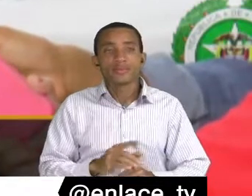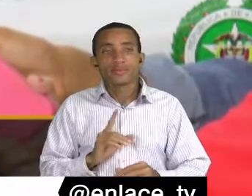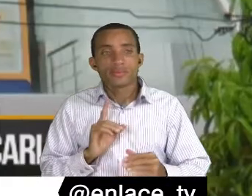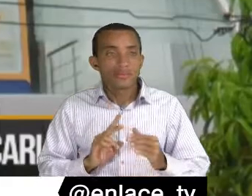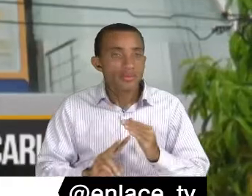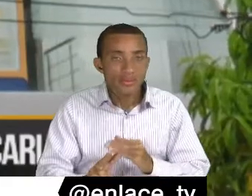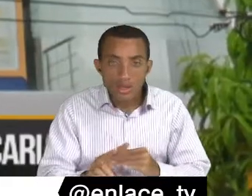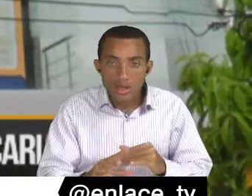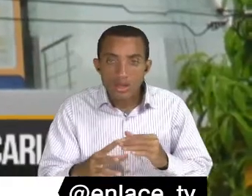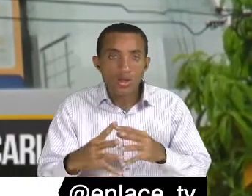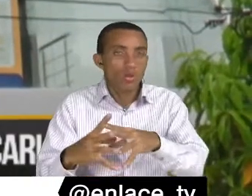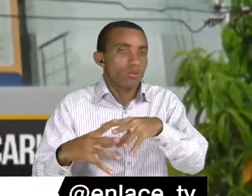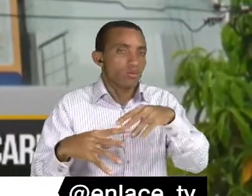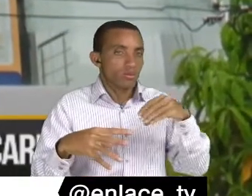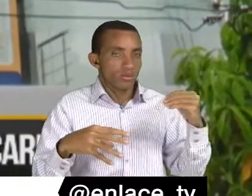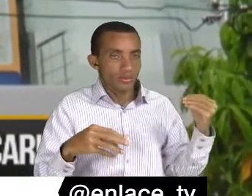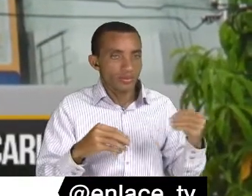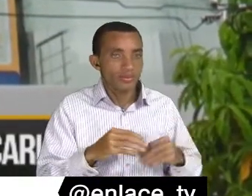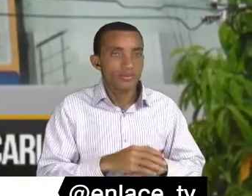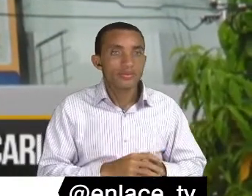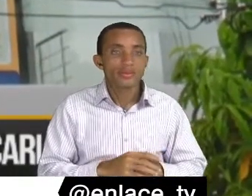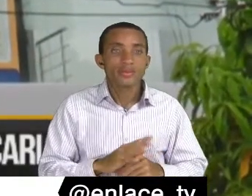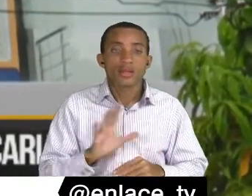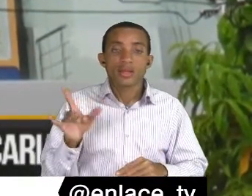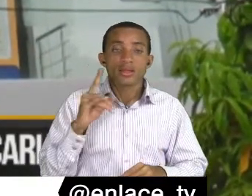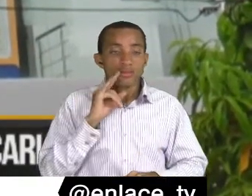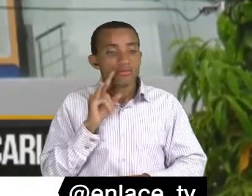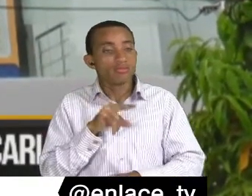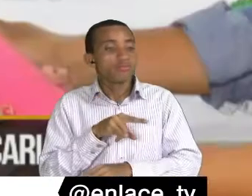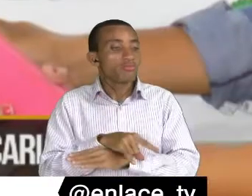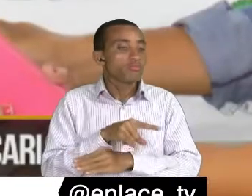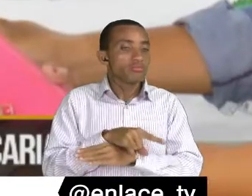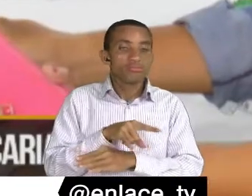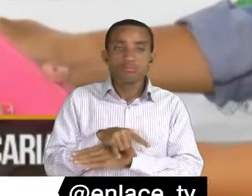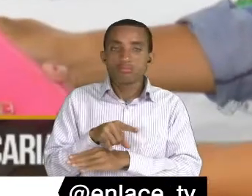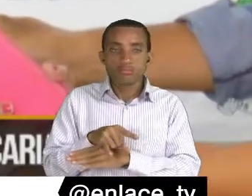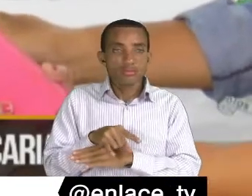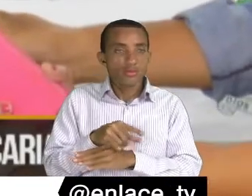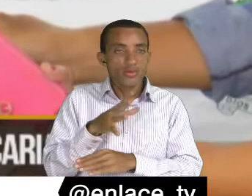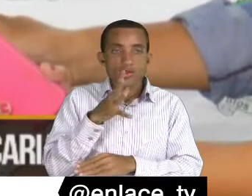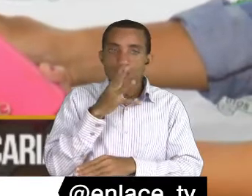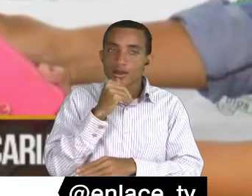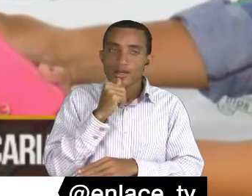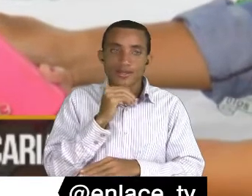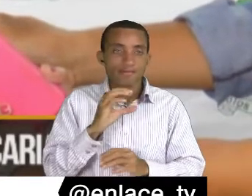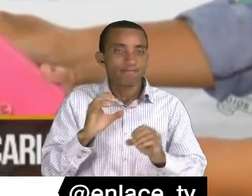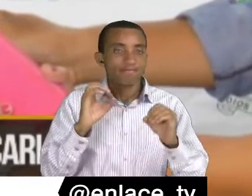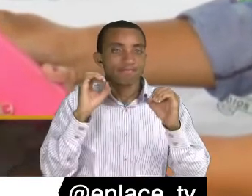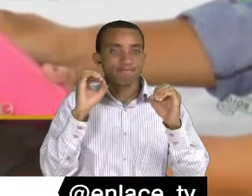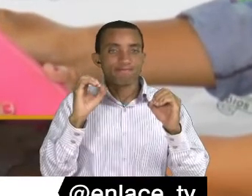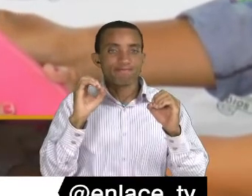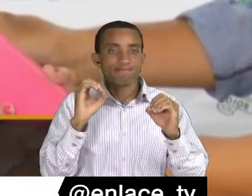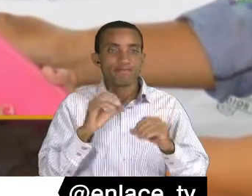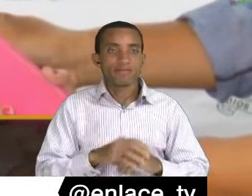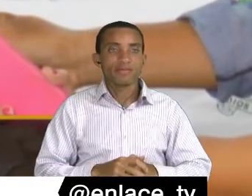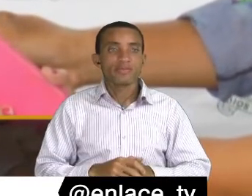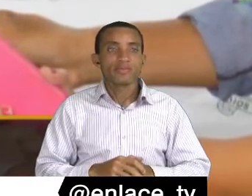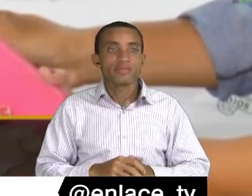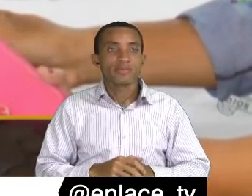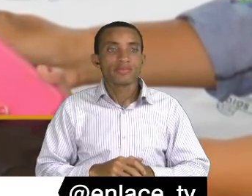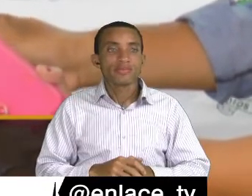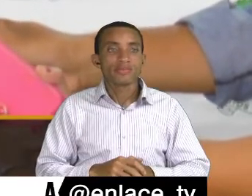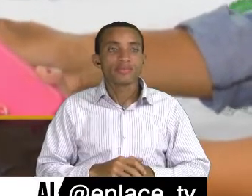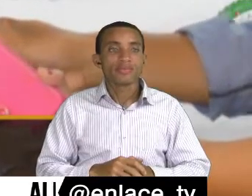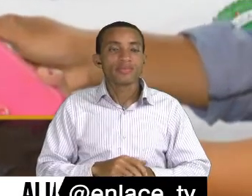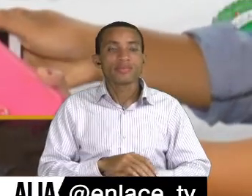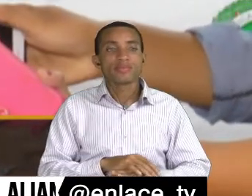mismo. Esta entidad bancaria tampoco tenía vigilancia privada. Estamos verificando ya cómo neutralizar